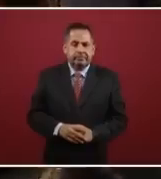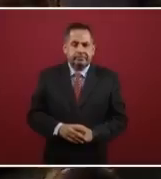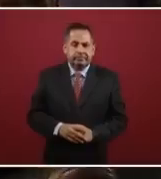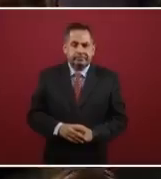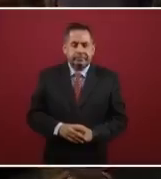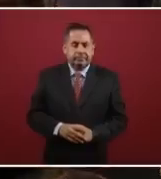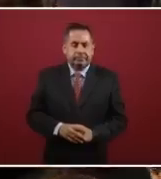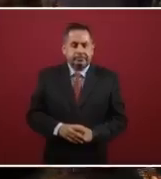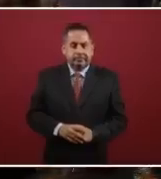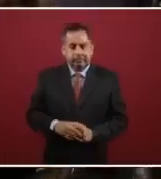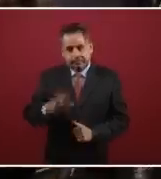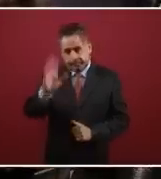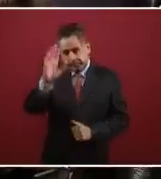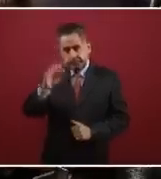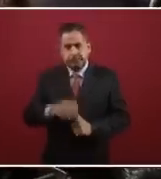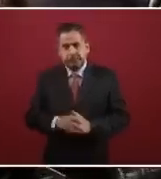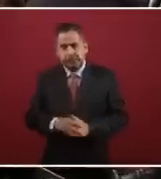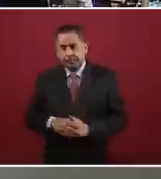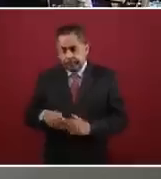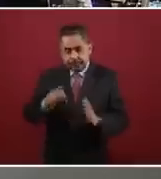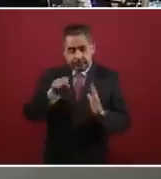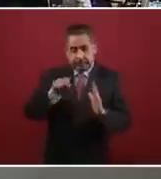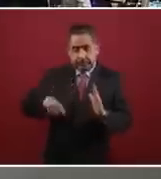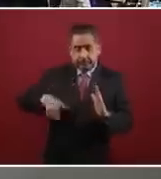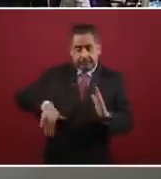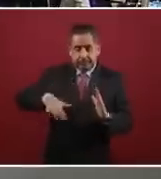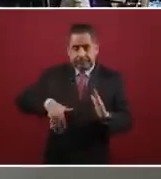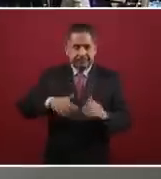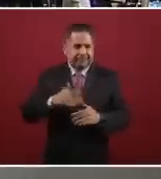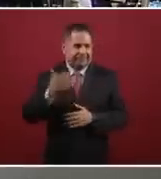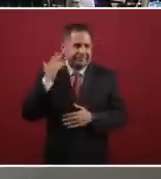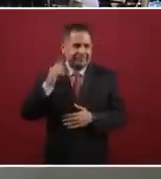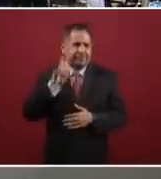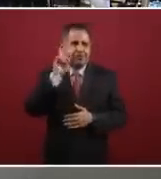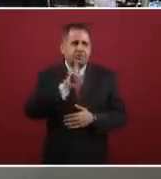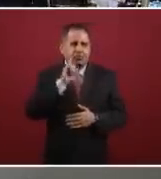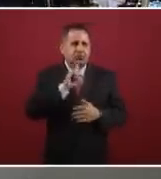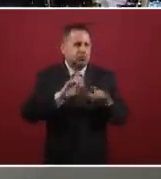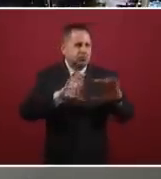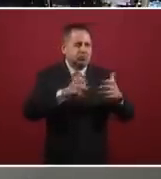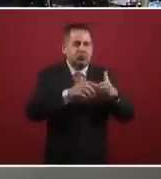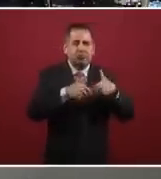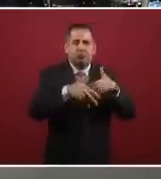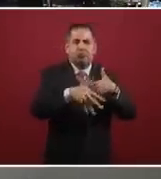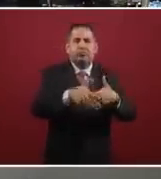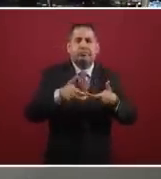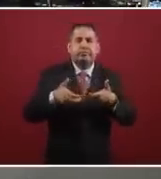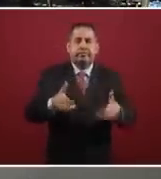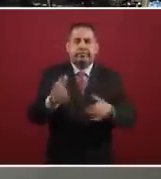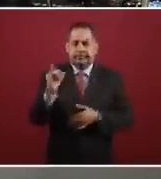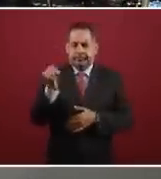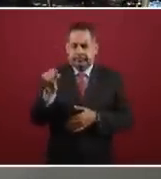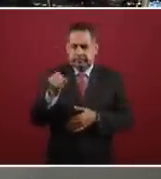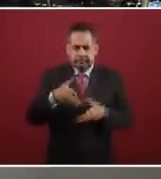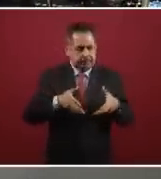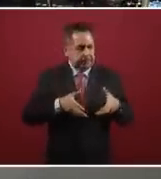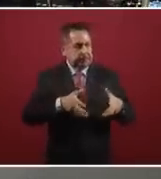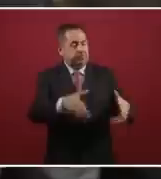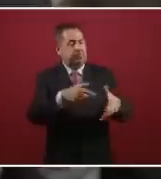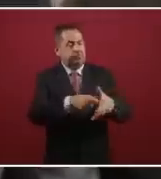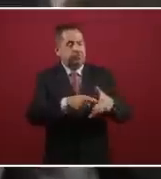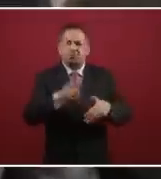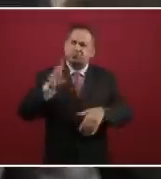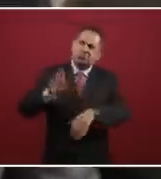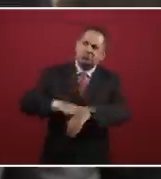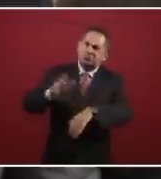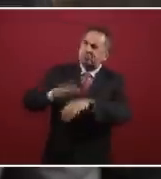En este mismo pliego petitorio, en esta movilización que mantenían en Insurgentes las mujeres, pedían que el gobierno federal declare